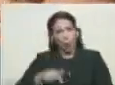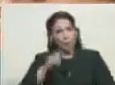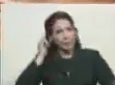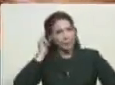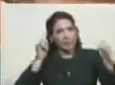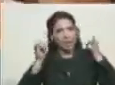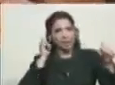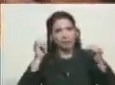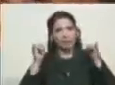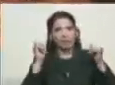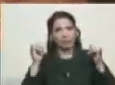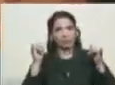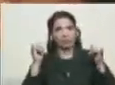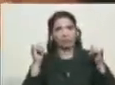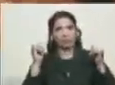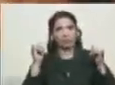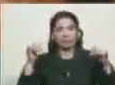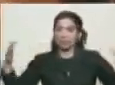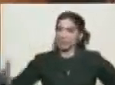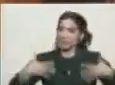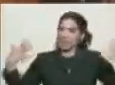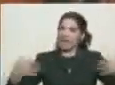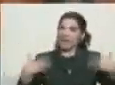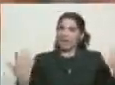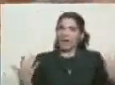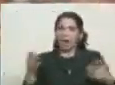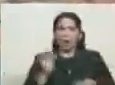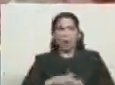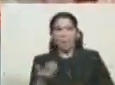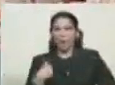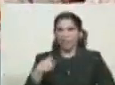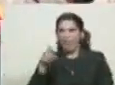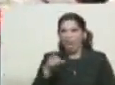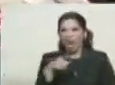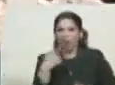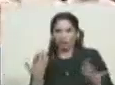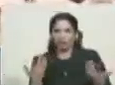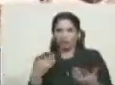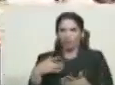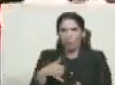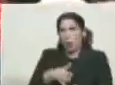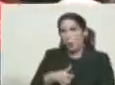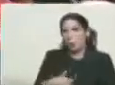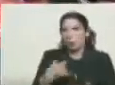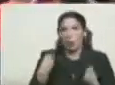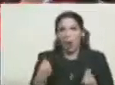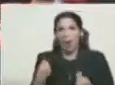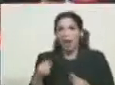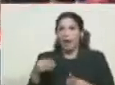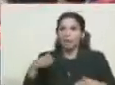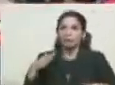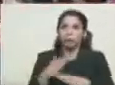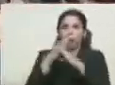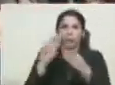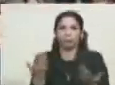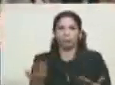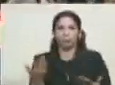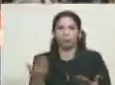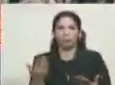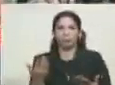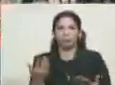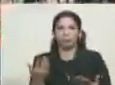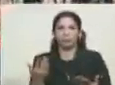celebrando y se alegraron porque ocurrió y después se lamentaron que fue fallido, que fue frustrado,